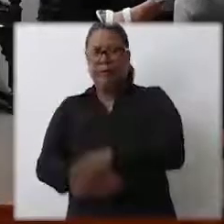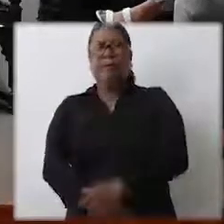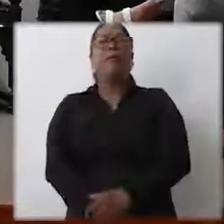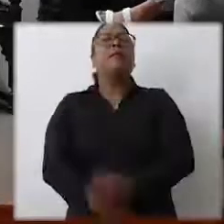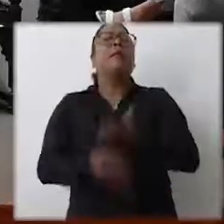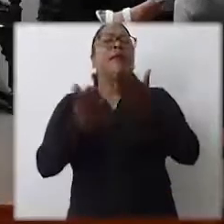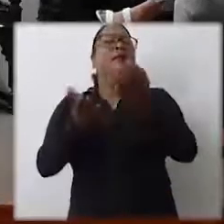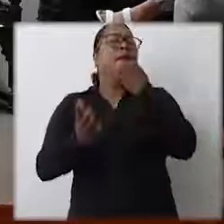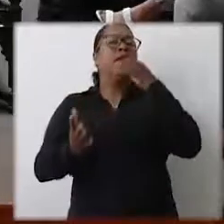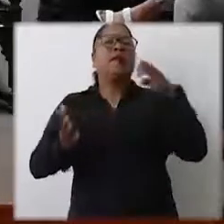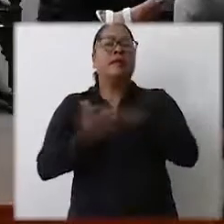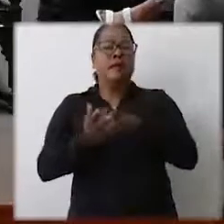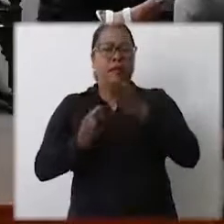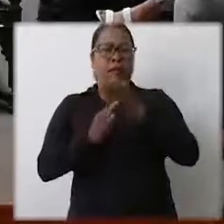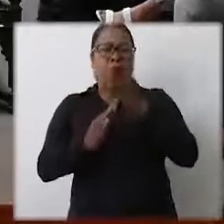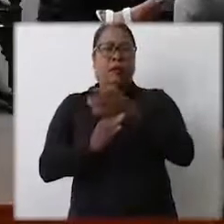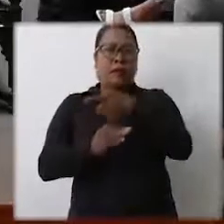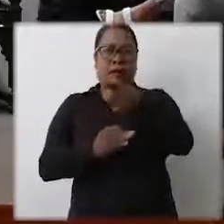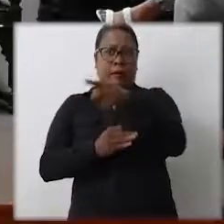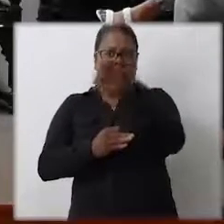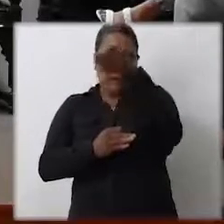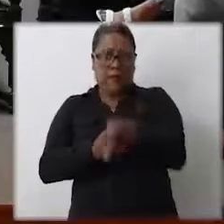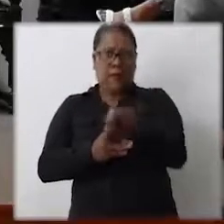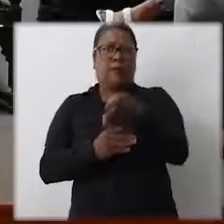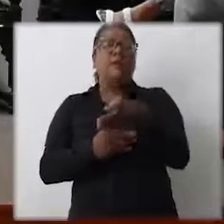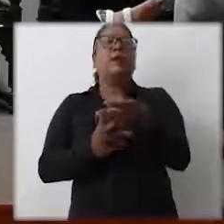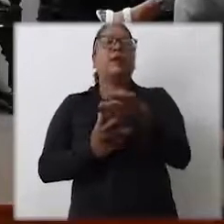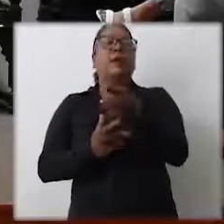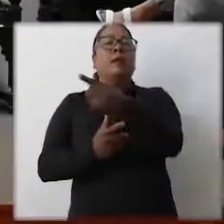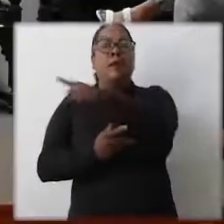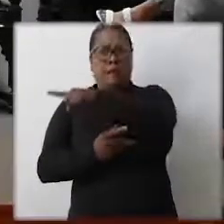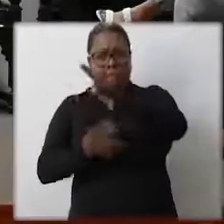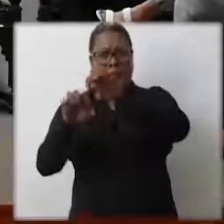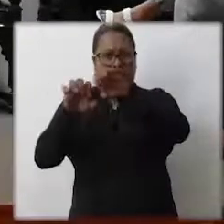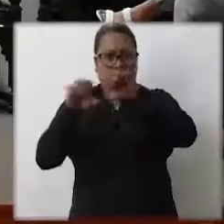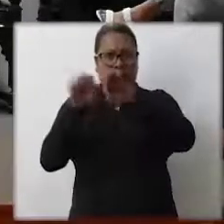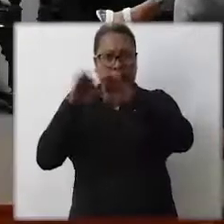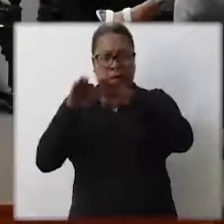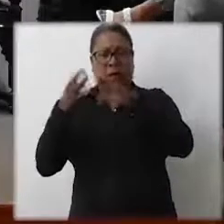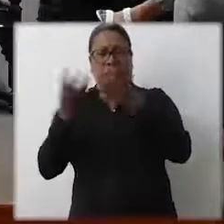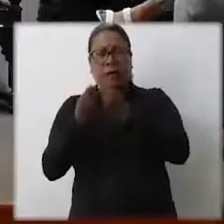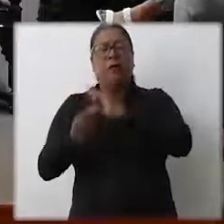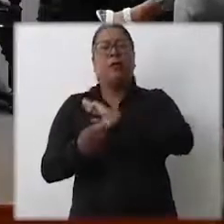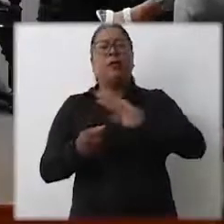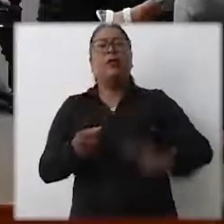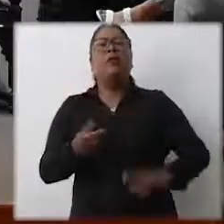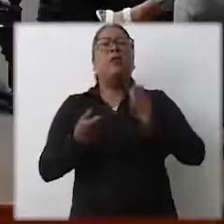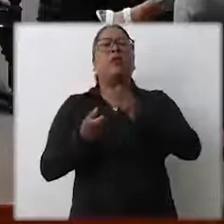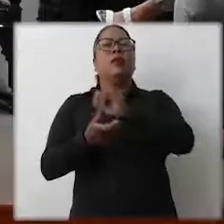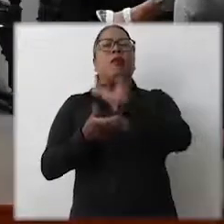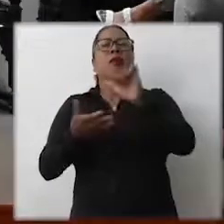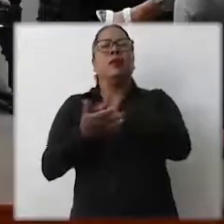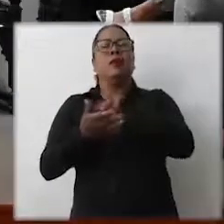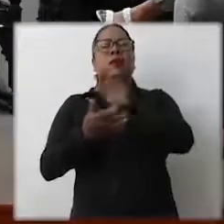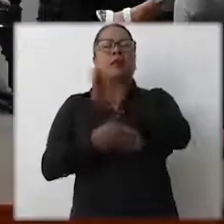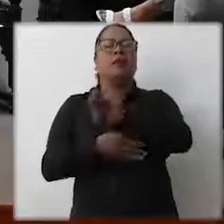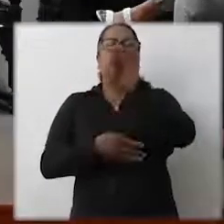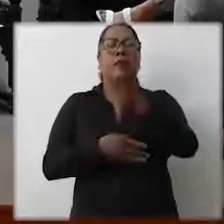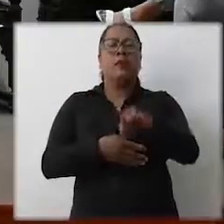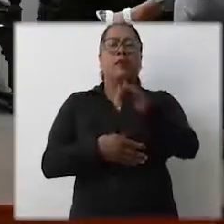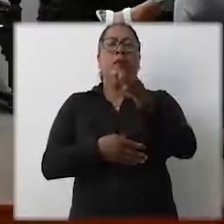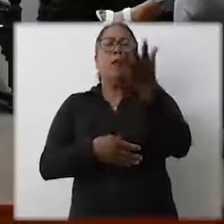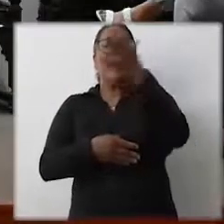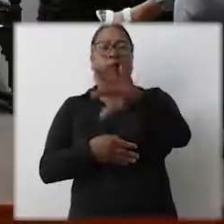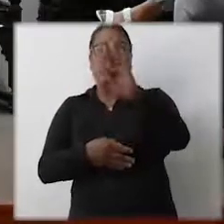ambas del presente año. En votación económica se pregunta si es de aprobarse el contenido del acta de la sesión ordinaria